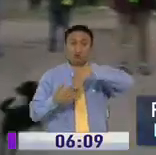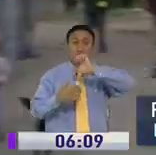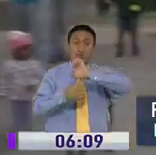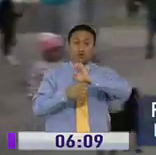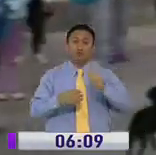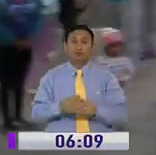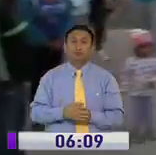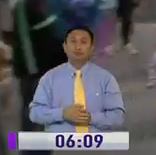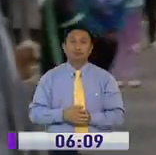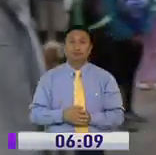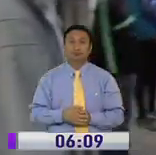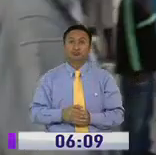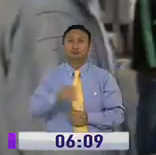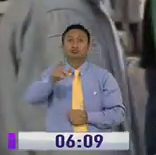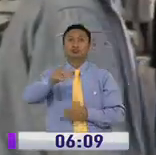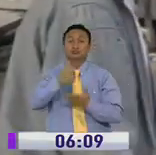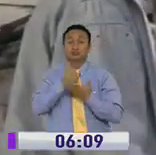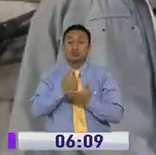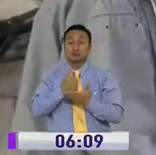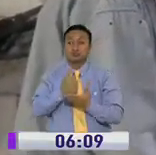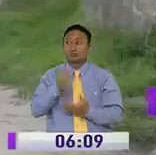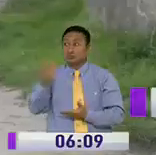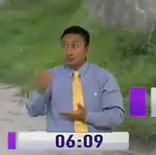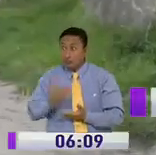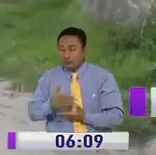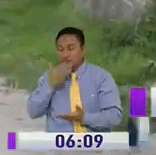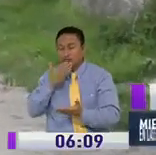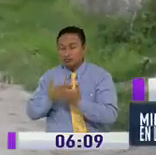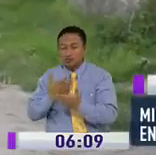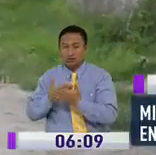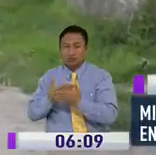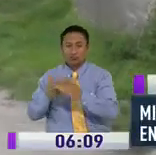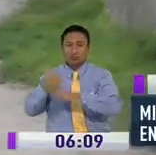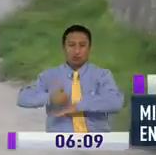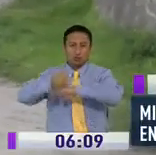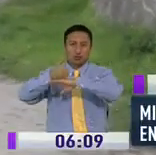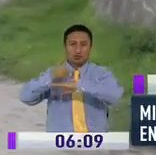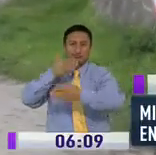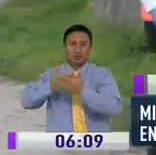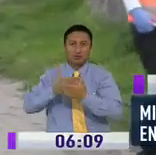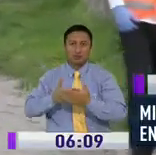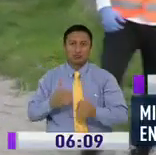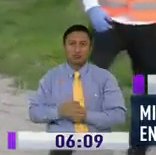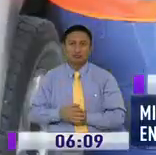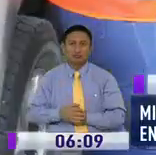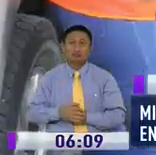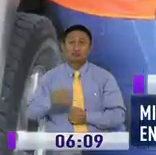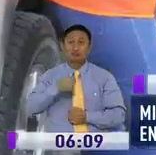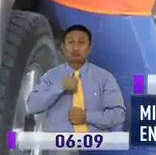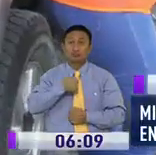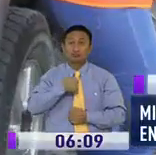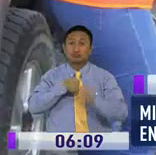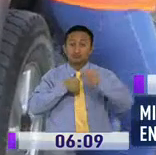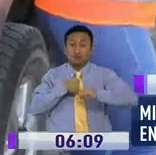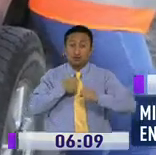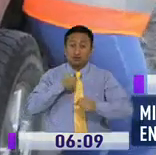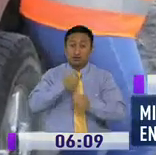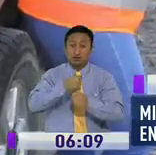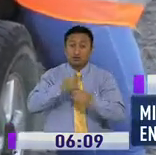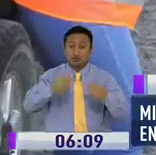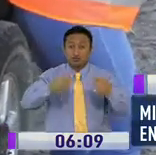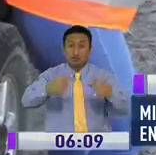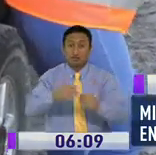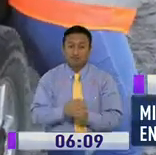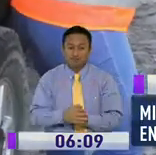Por su parte, los beneficiados agradecieron la ayuda prestada por las autoridades, ya que ellos vivirían del día a día